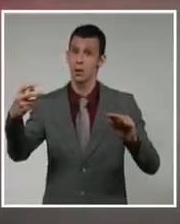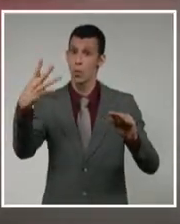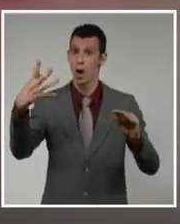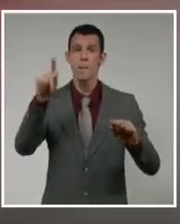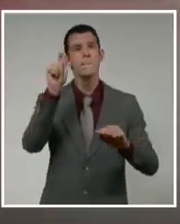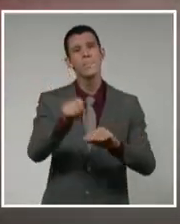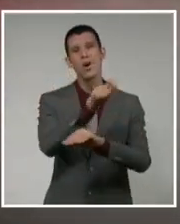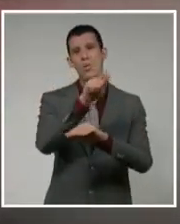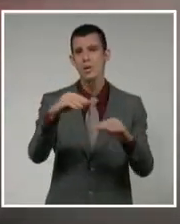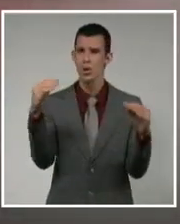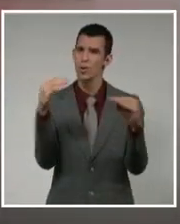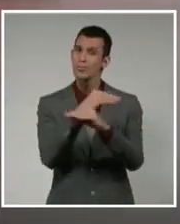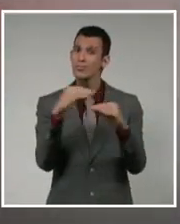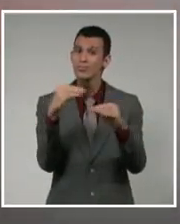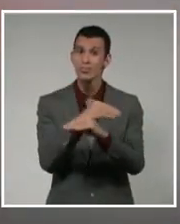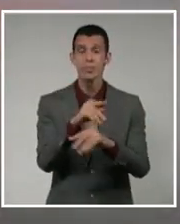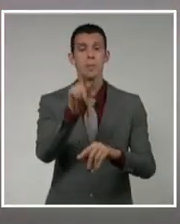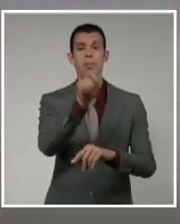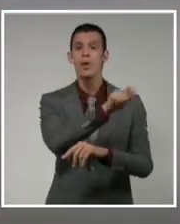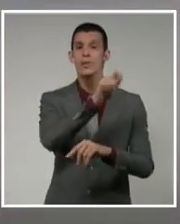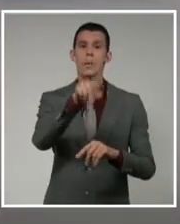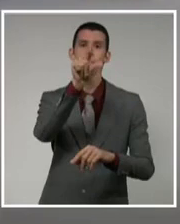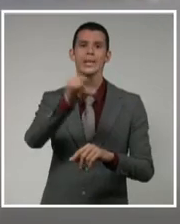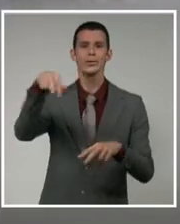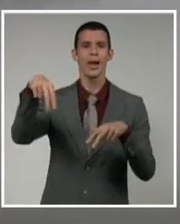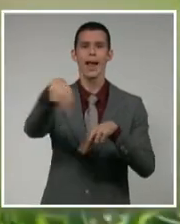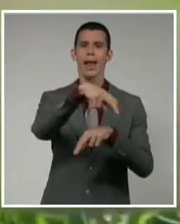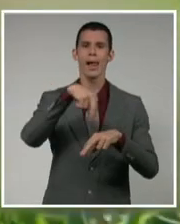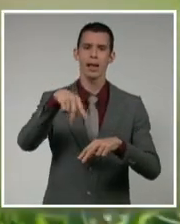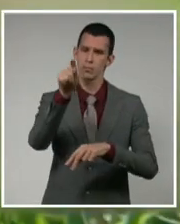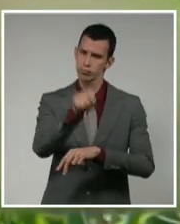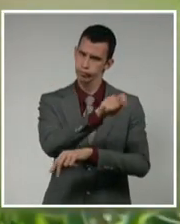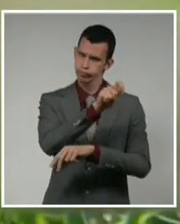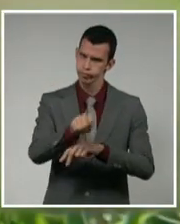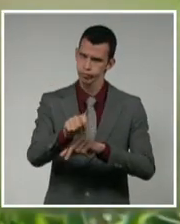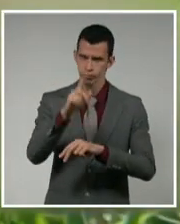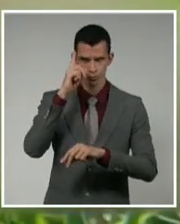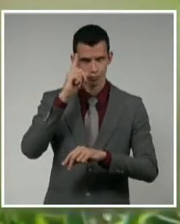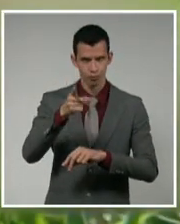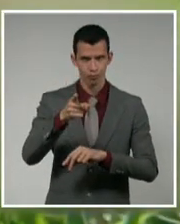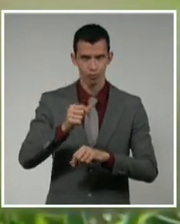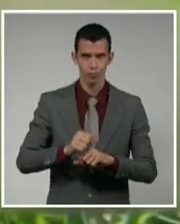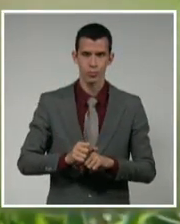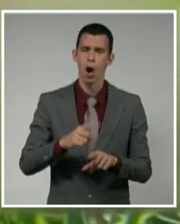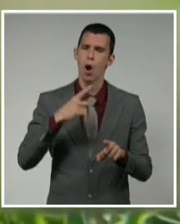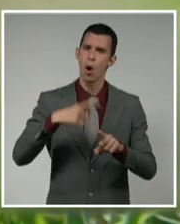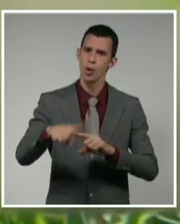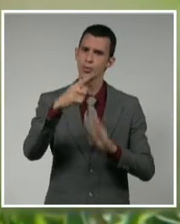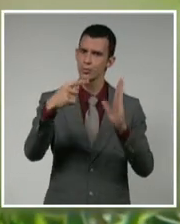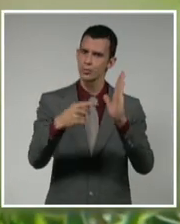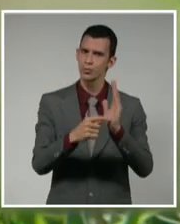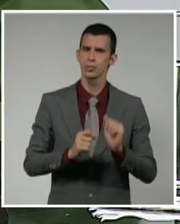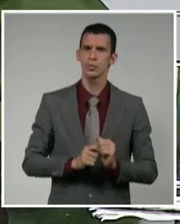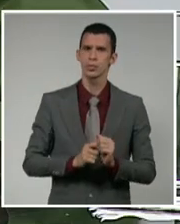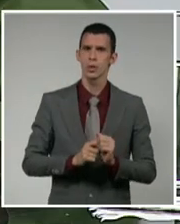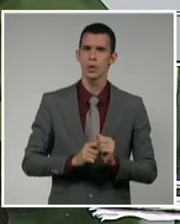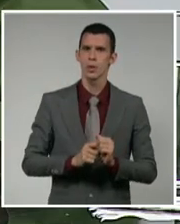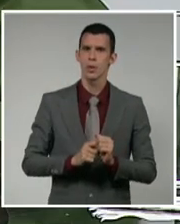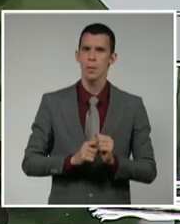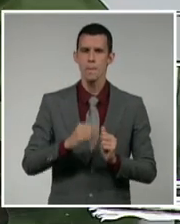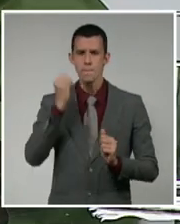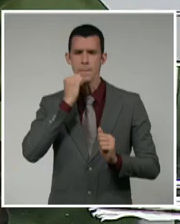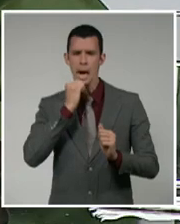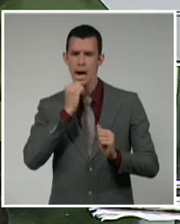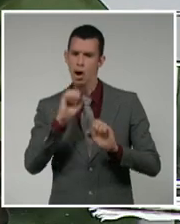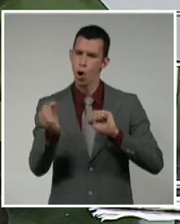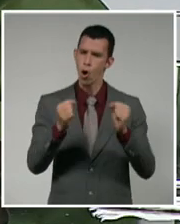del siguiente día. Será reevaluado el autorizo actual de vía libre en las entidades nacionales y